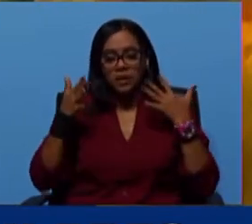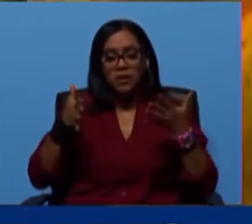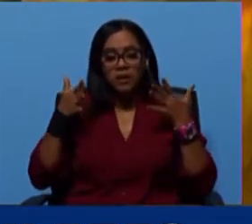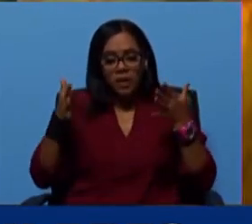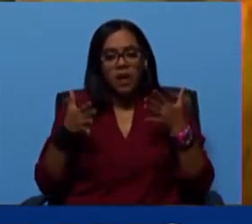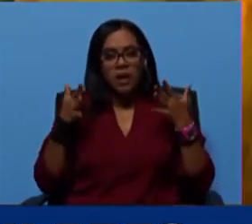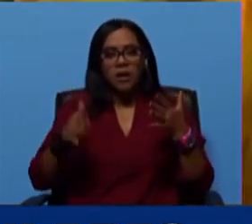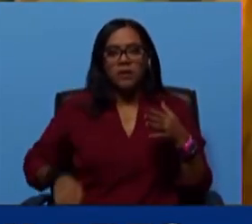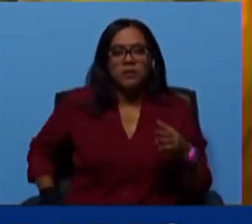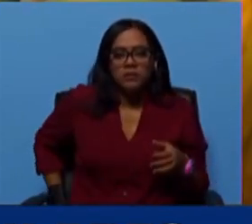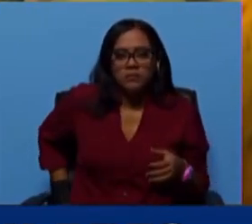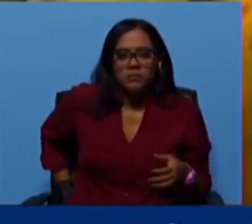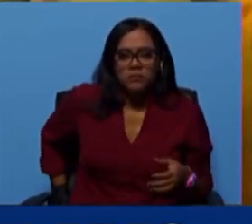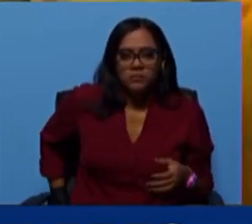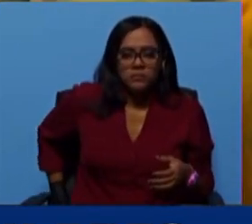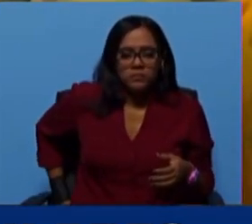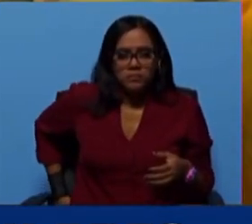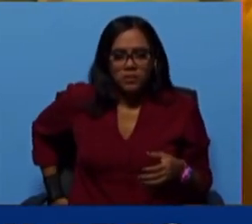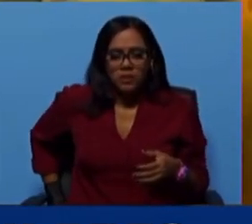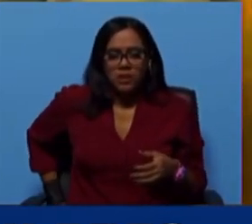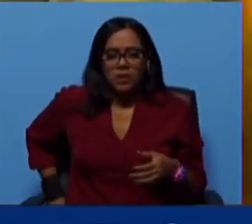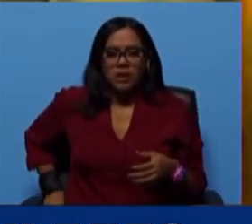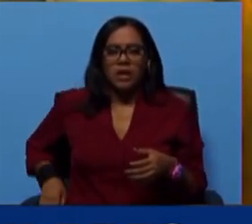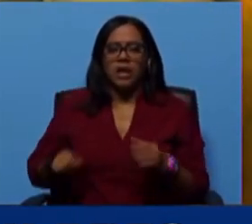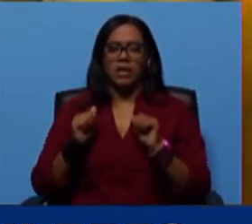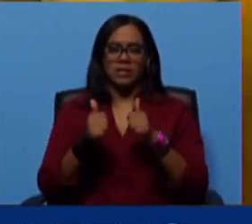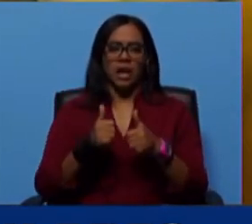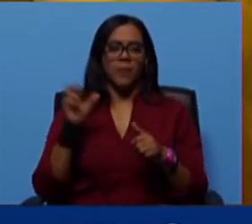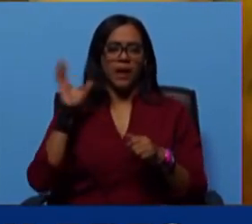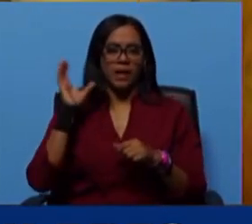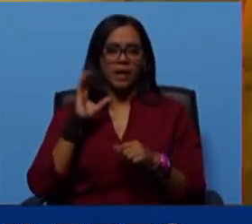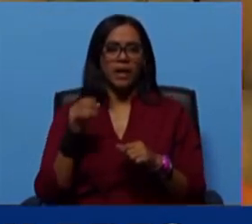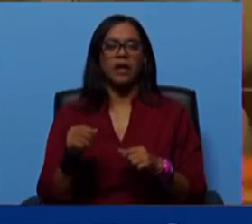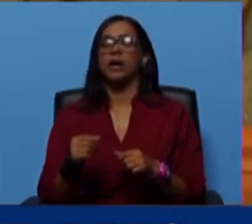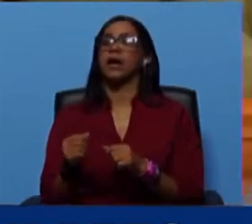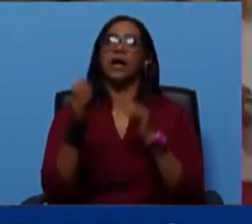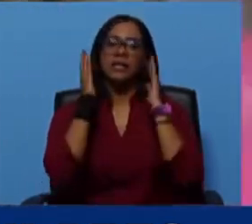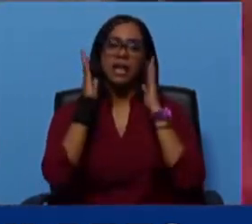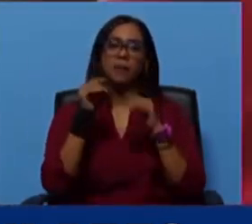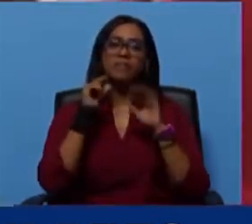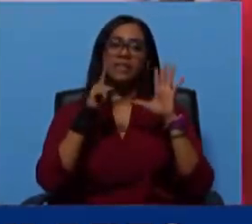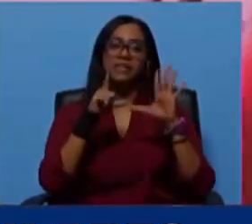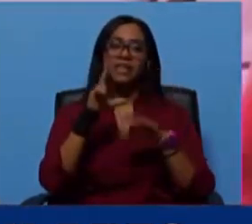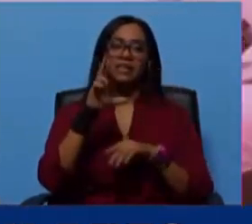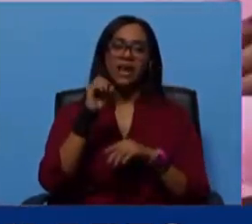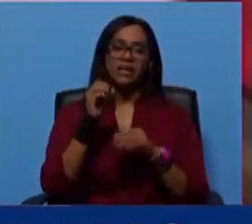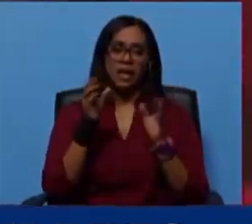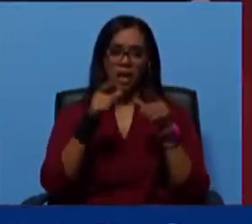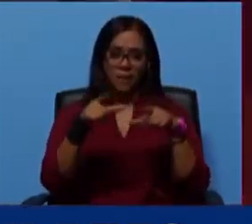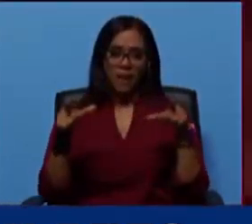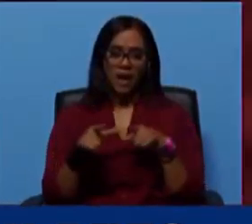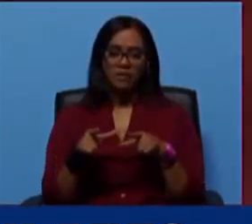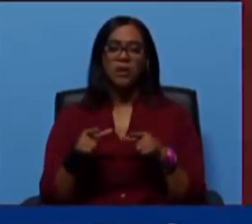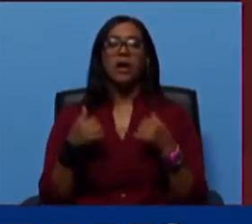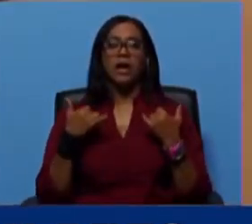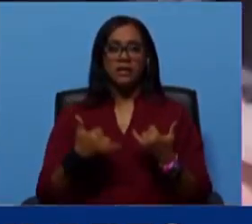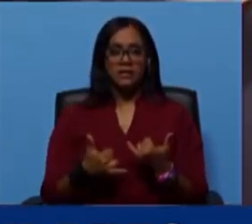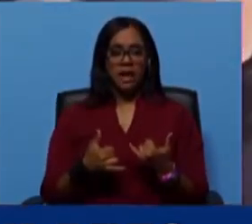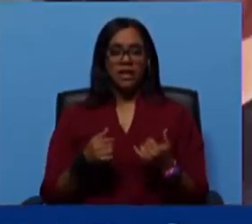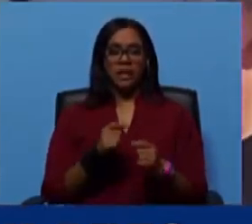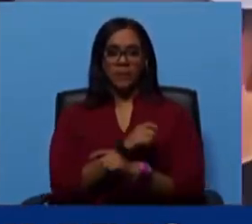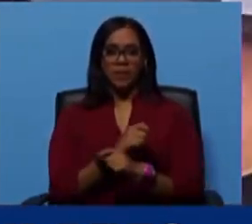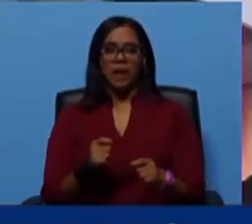que iniciáramos en Caracas la primera fase y atendimos 730 bodegas. ya estamos llevando para terminar el año a